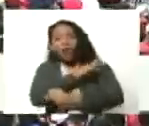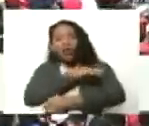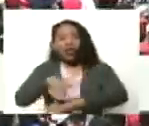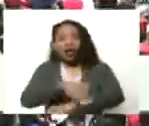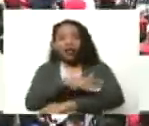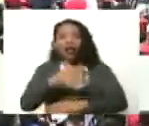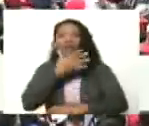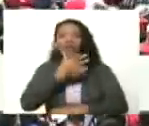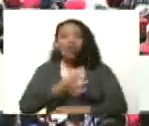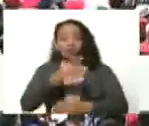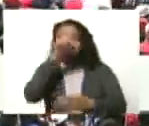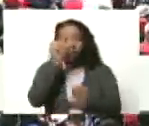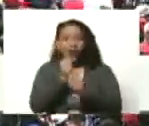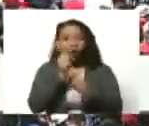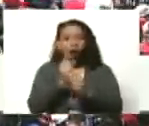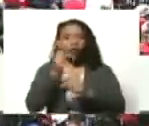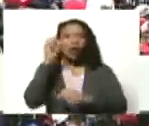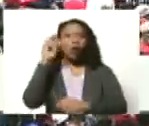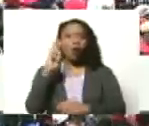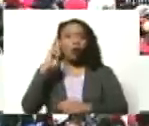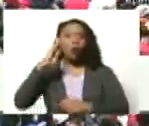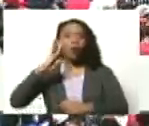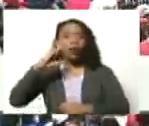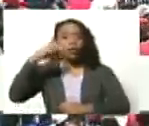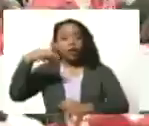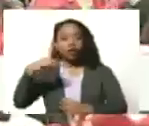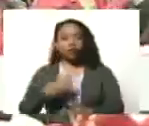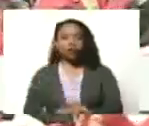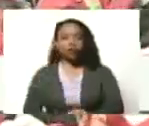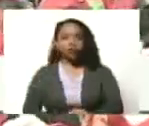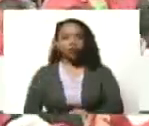facilita el trabajo de un jefe de VC.